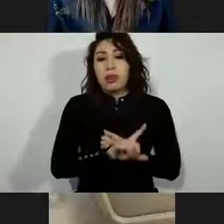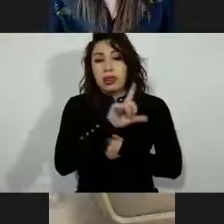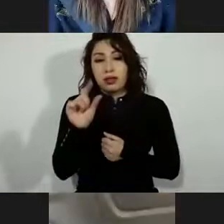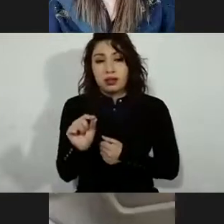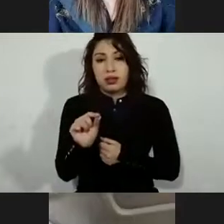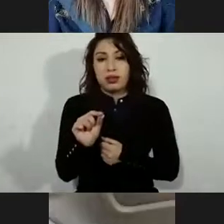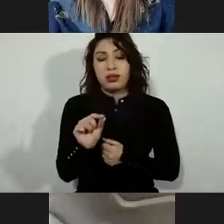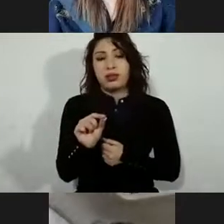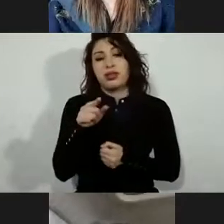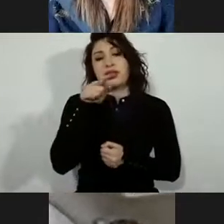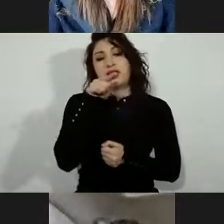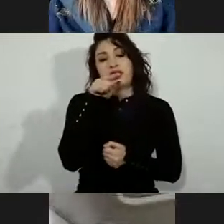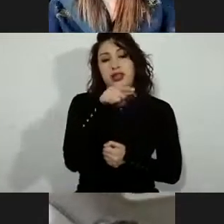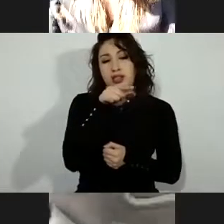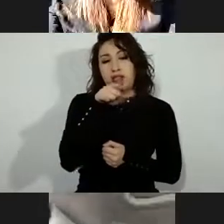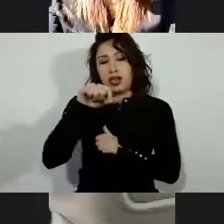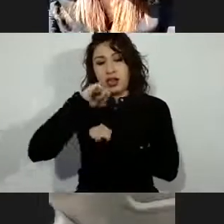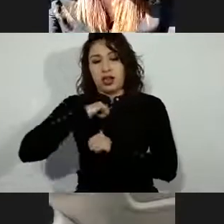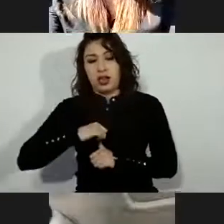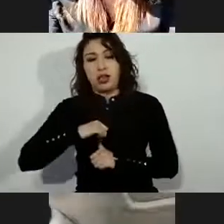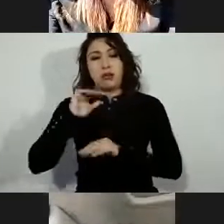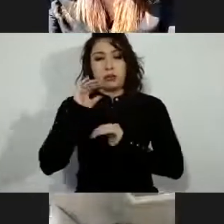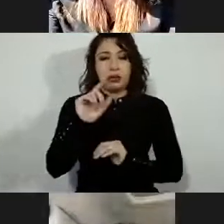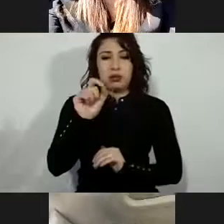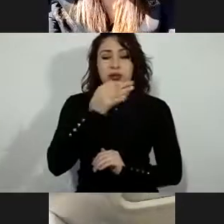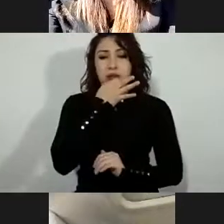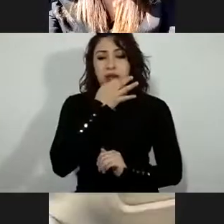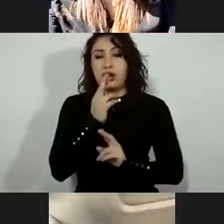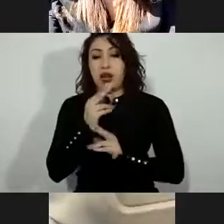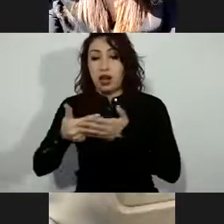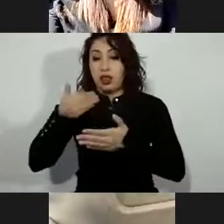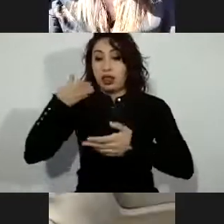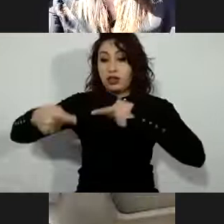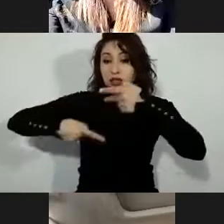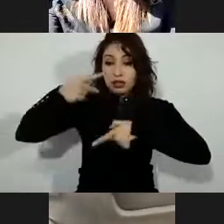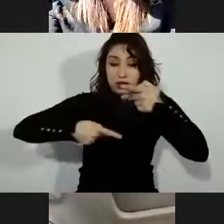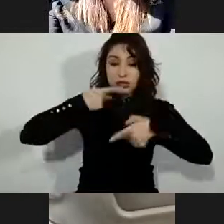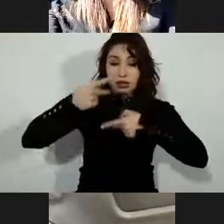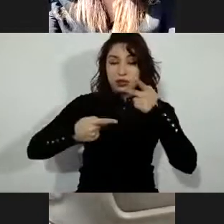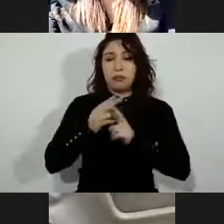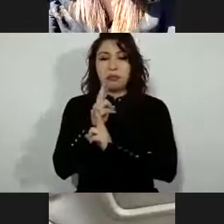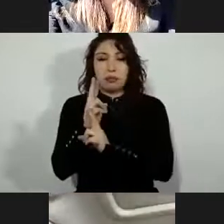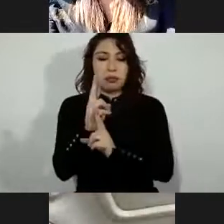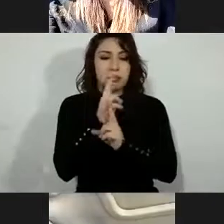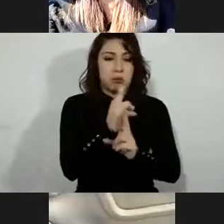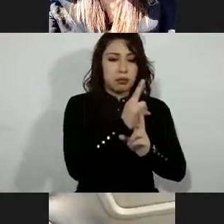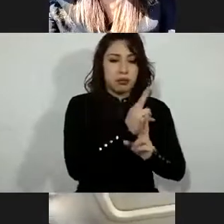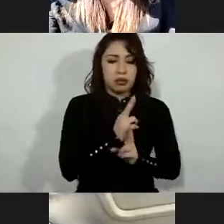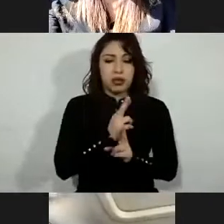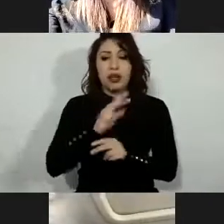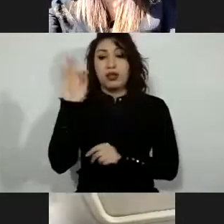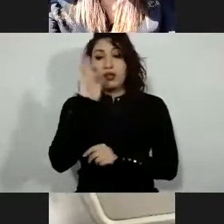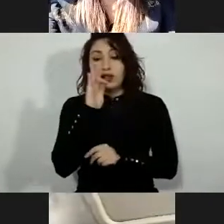la persona titular del área tendrá hasta 20 minutos para responder esta primera ronda. Y en caso de así solicitarlo,